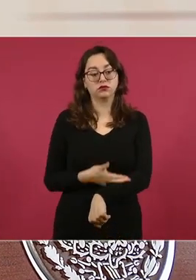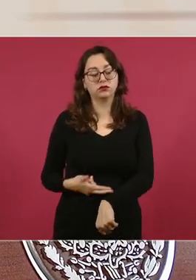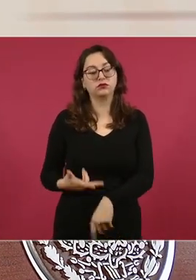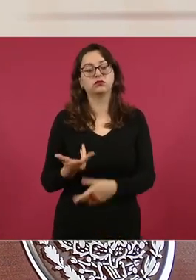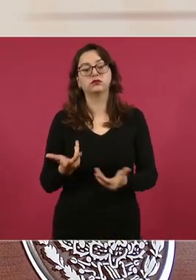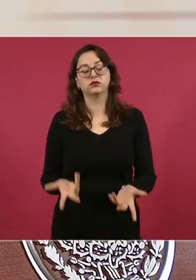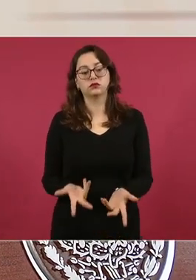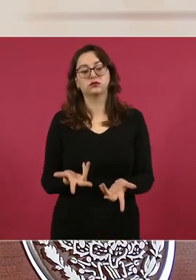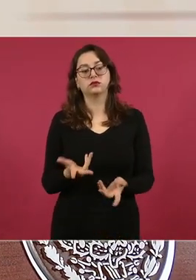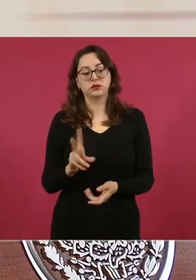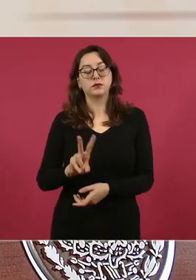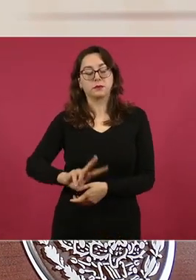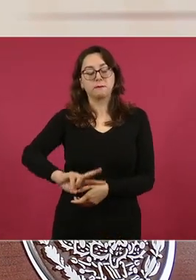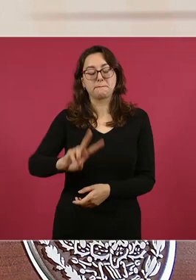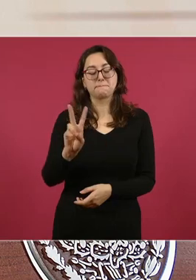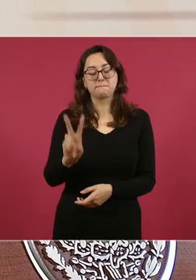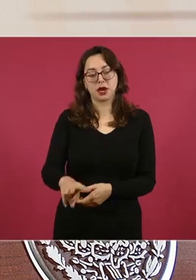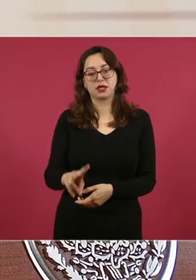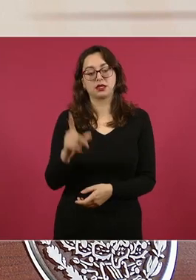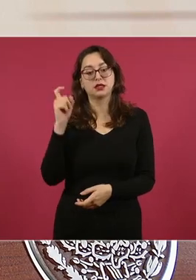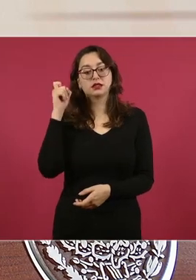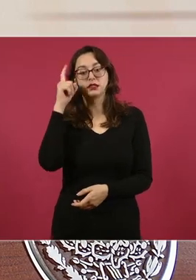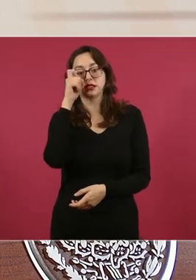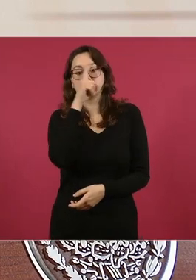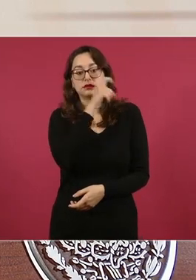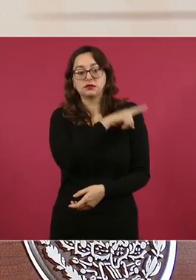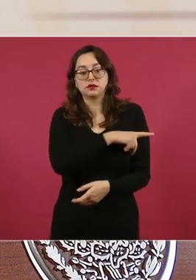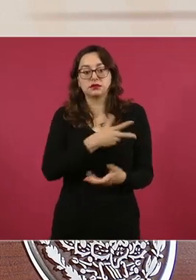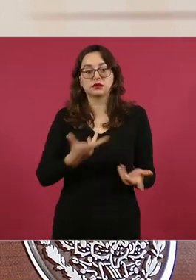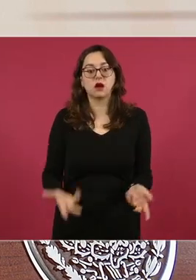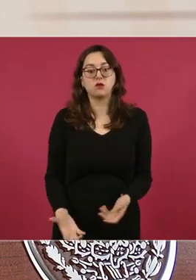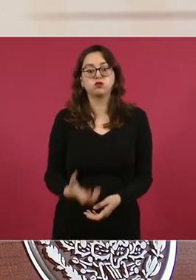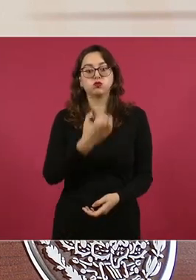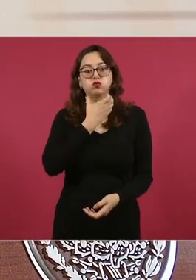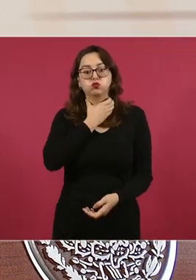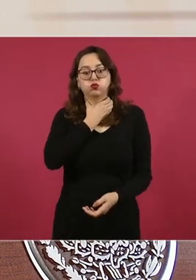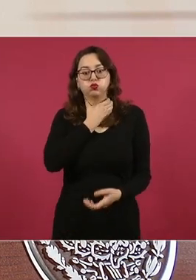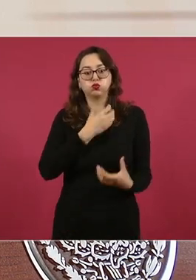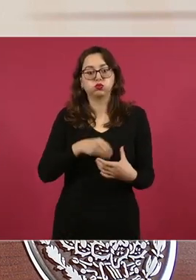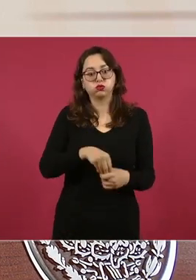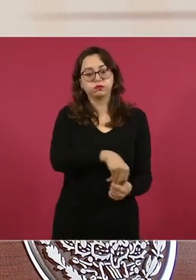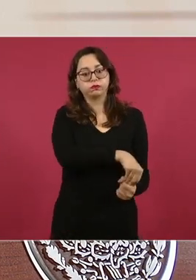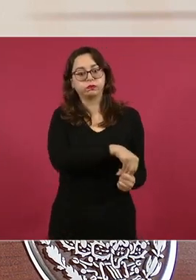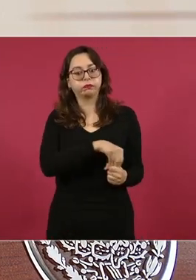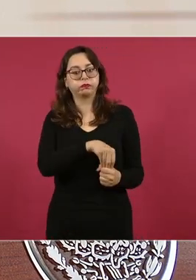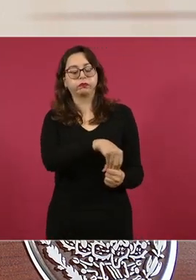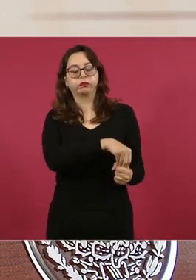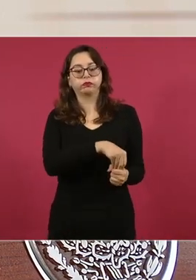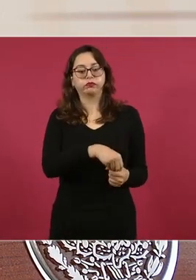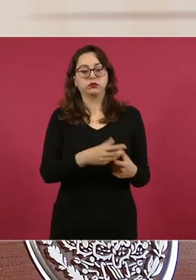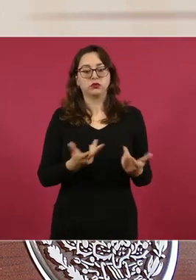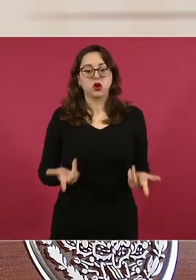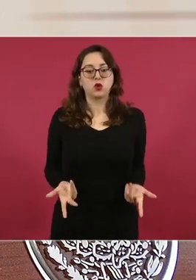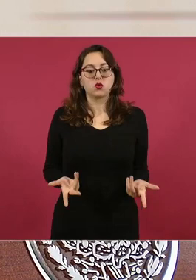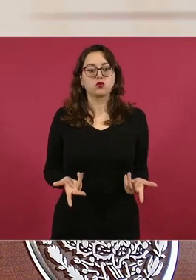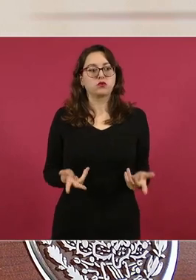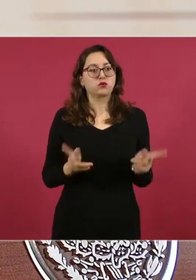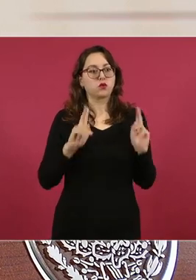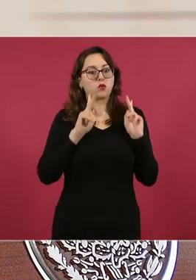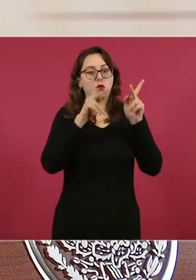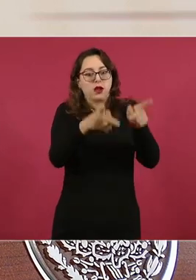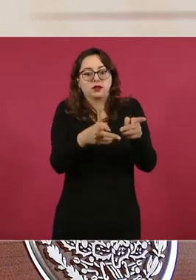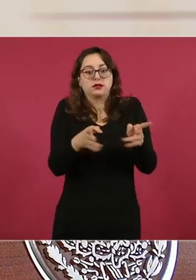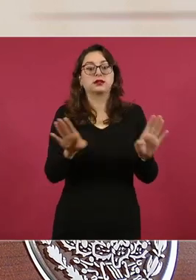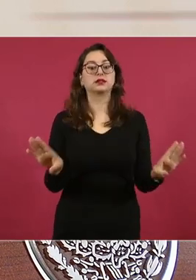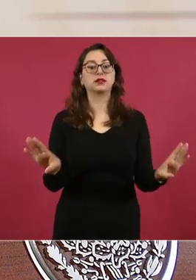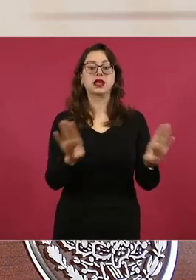cargó, en efecto, se congestionó esa frontera y ya se